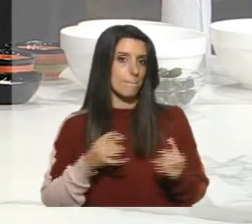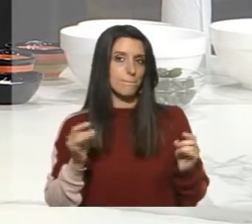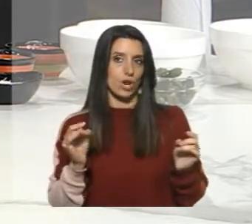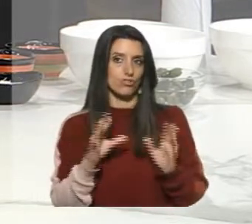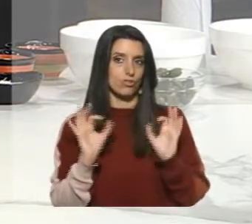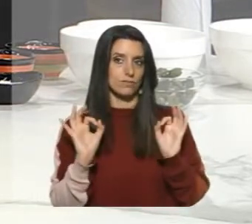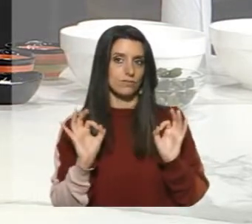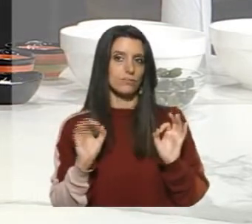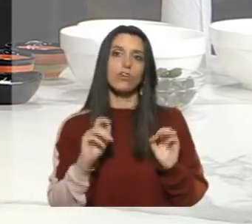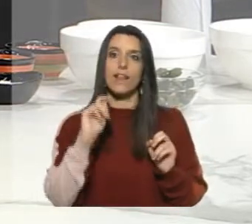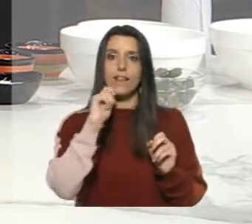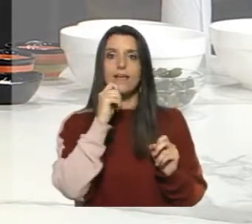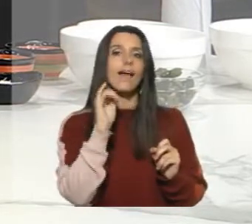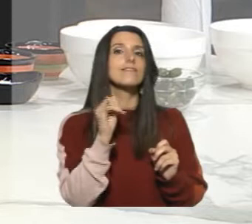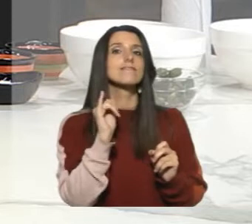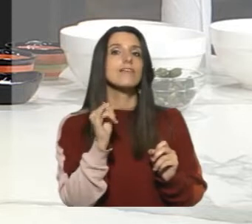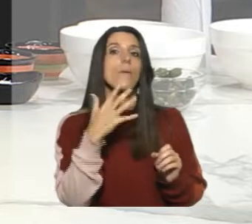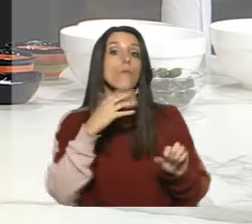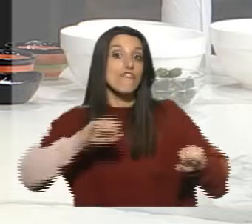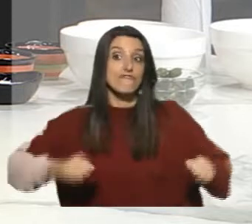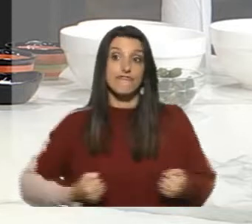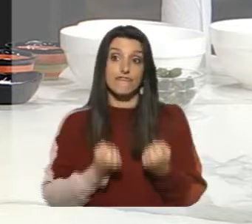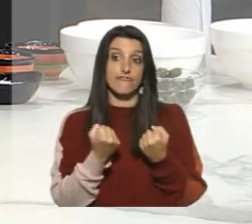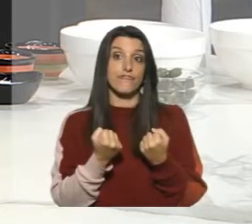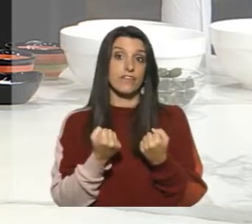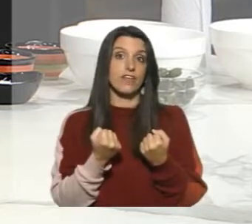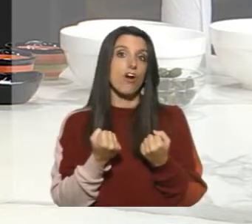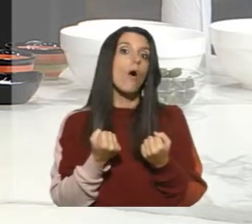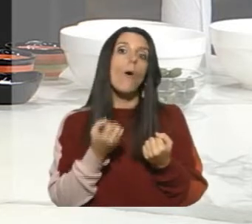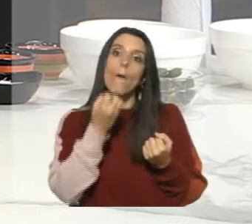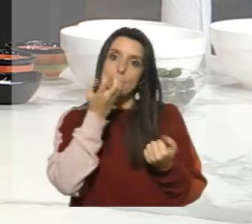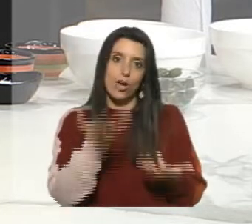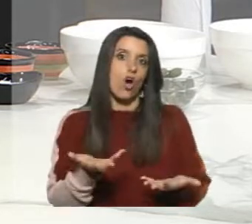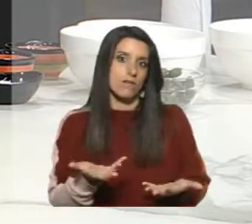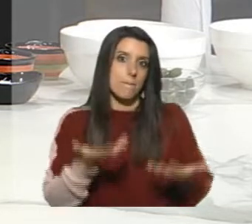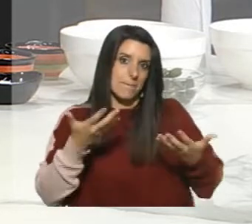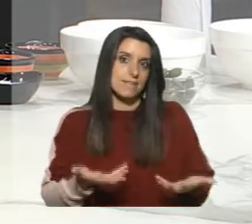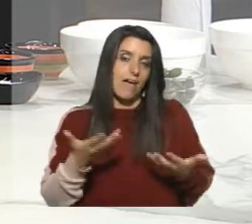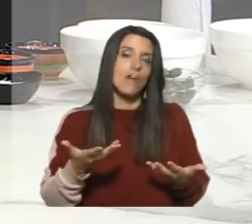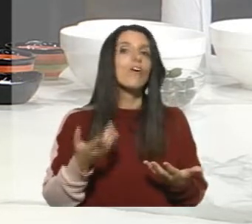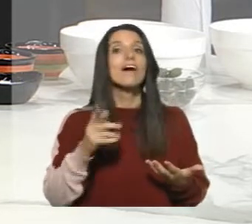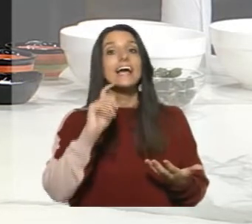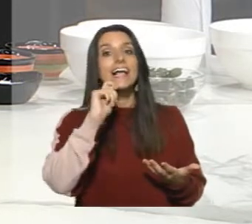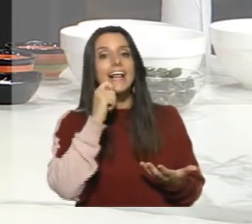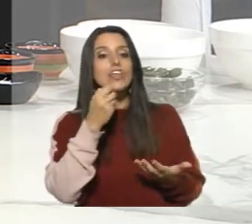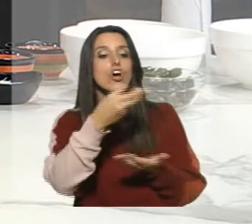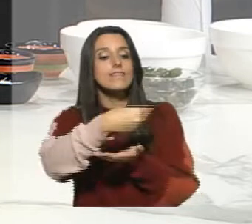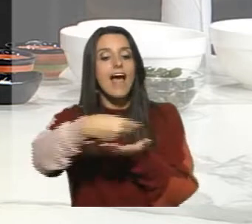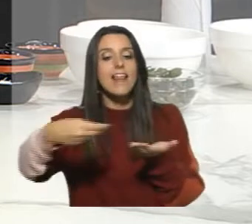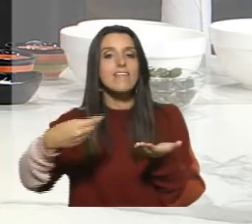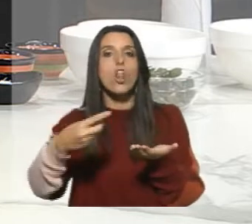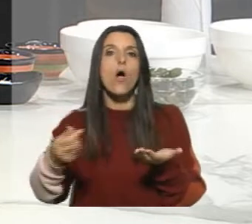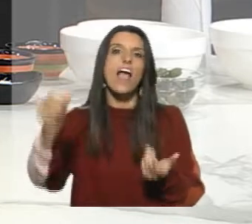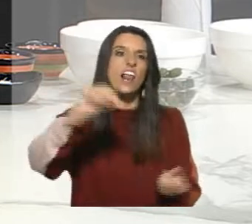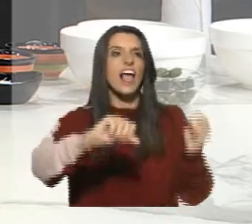sea, compota mermelada. Sí, claro. Si está en frío, obviamente, te va a tener como más cuerpo, ¿no? Bien. ¿Qué está bueno de la compota? Eso, que no le vas a estar